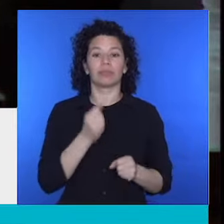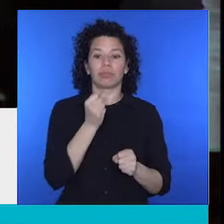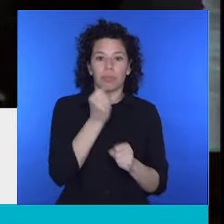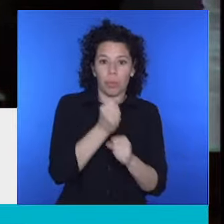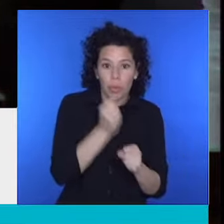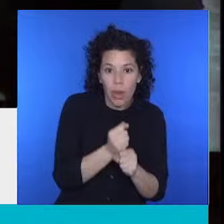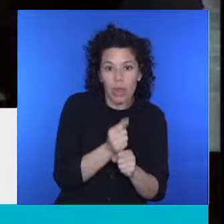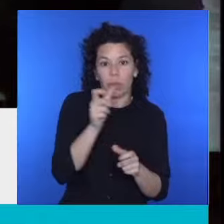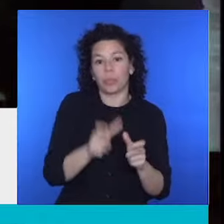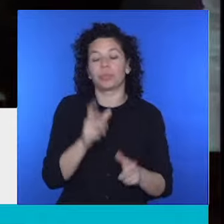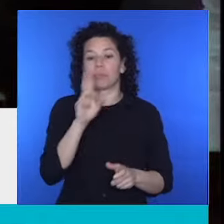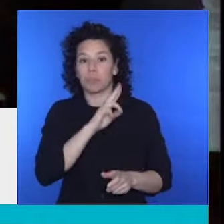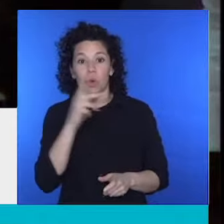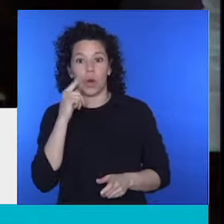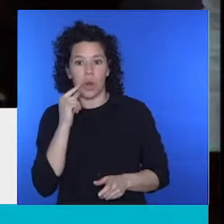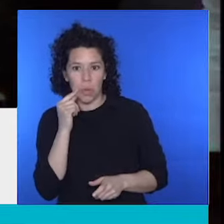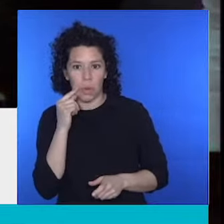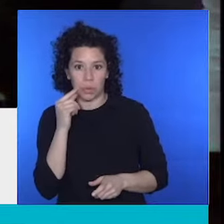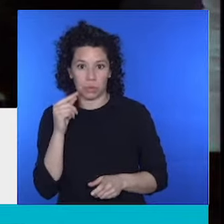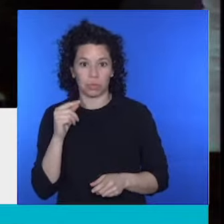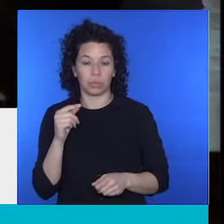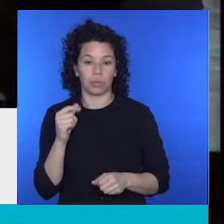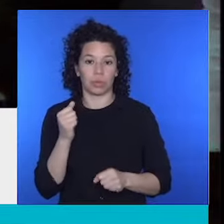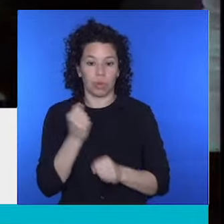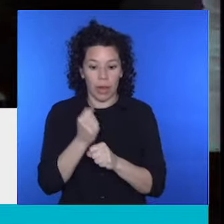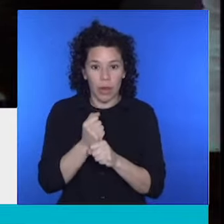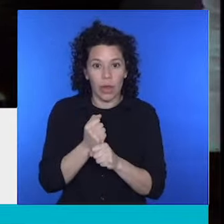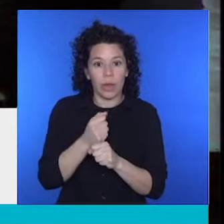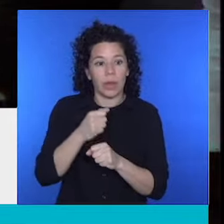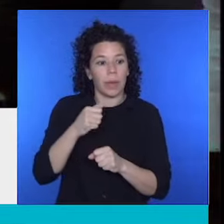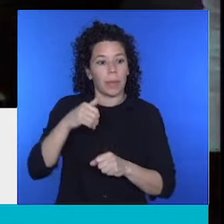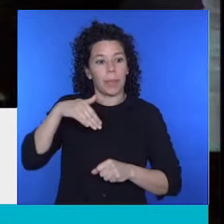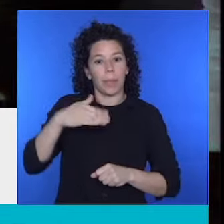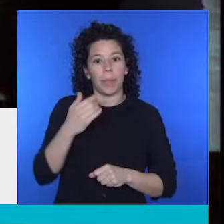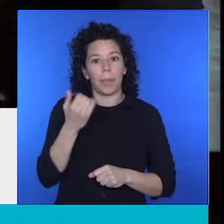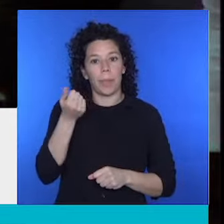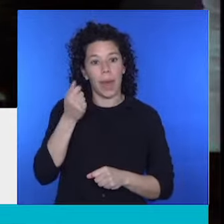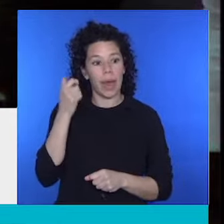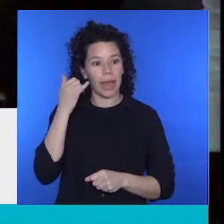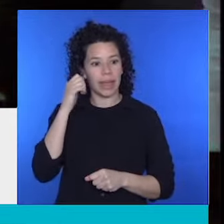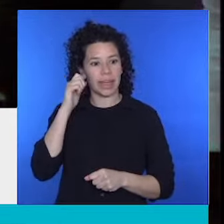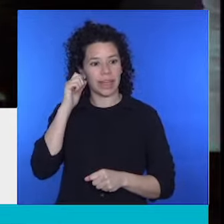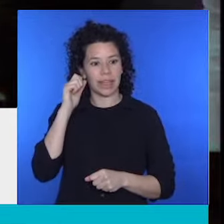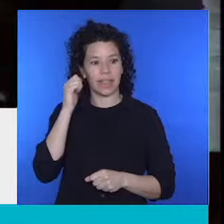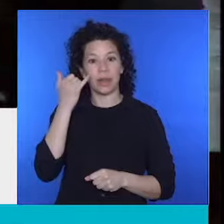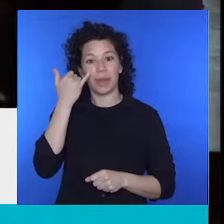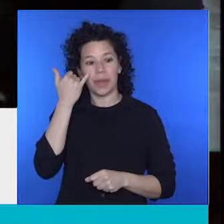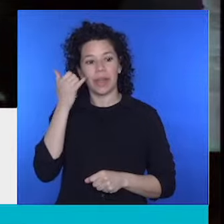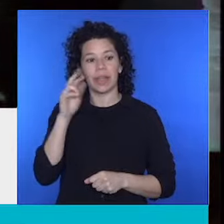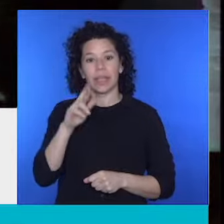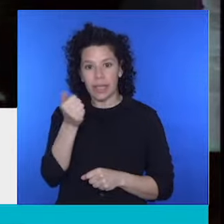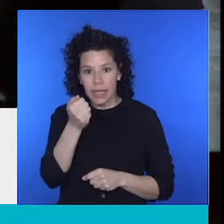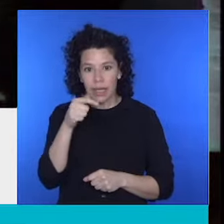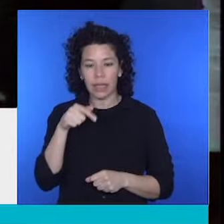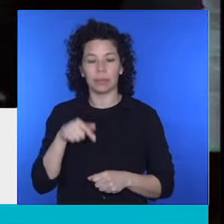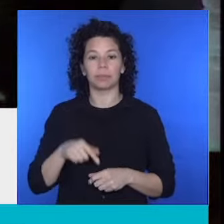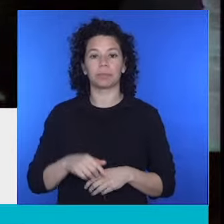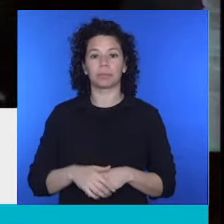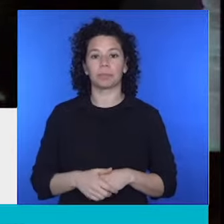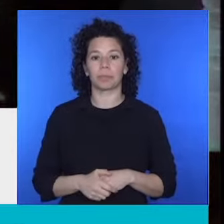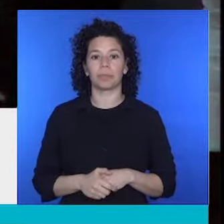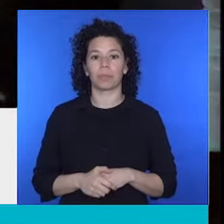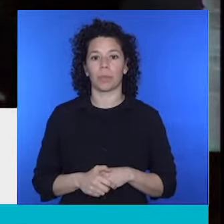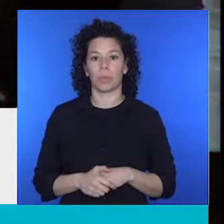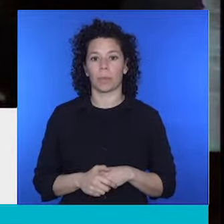madira después vamos a pasar ese punto pero este este tipo de regímenes tanto este a nivel